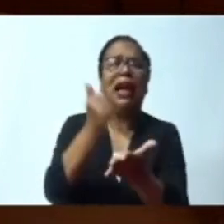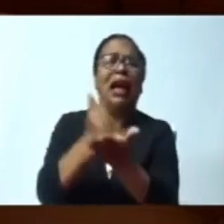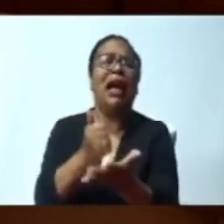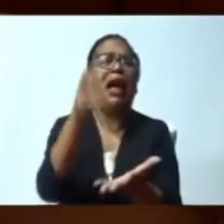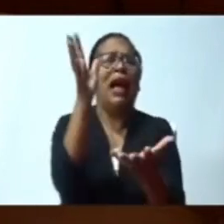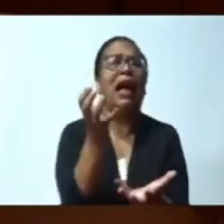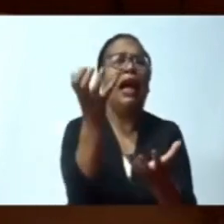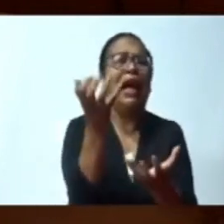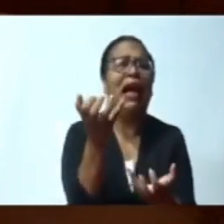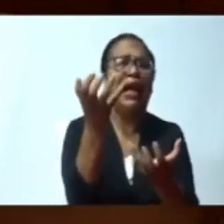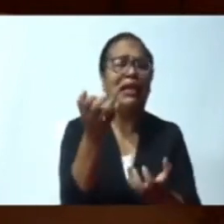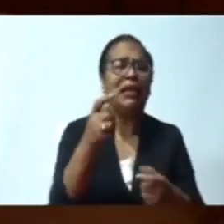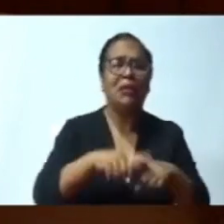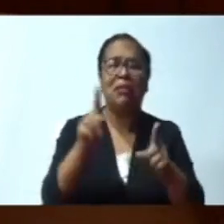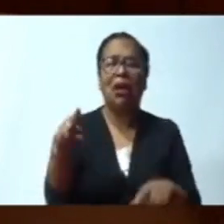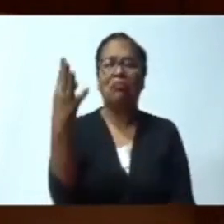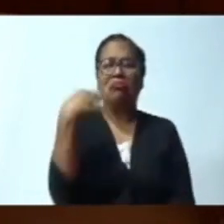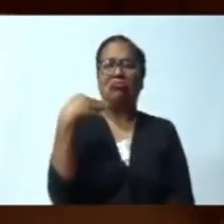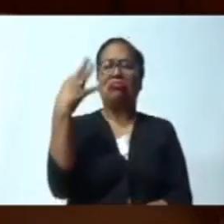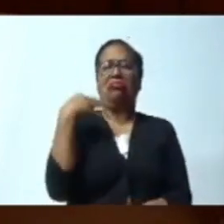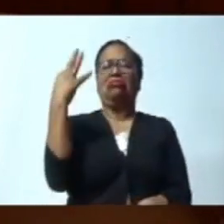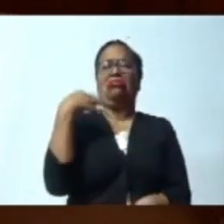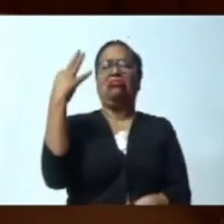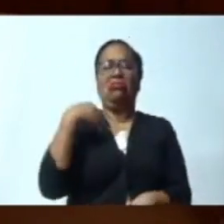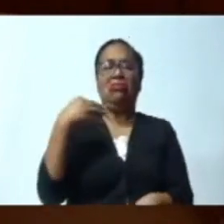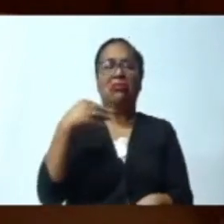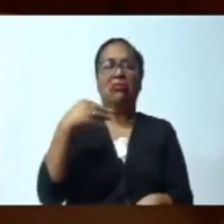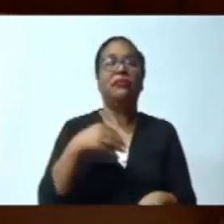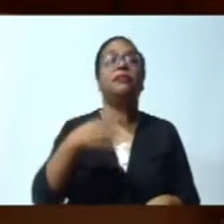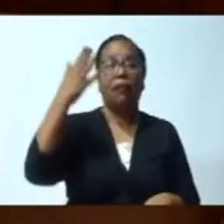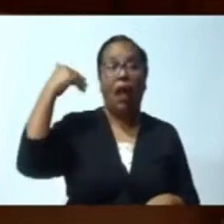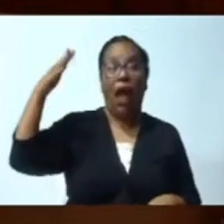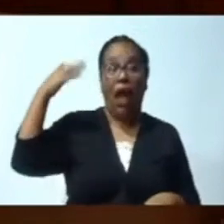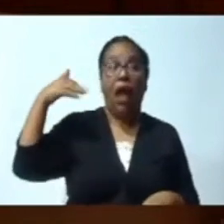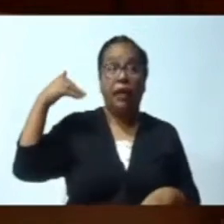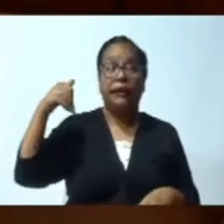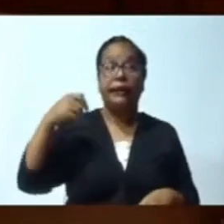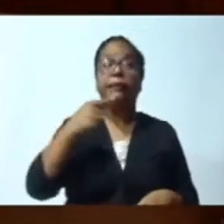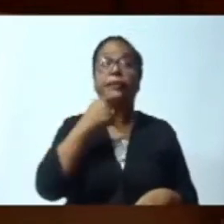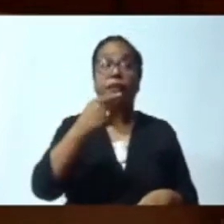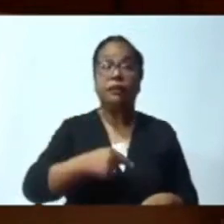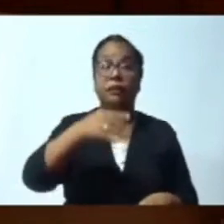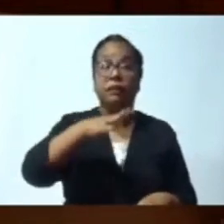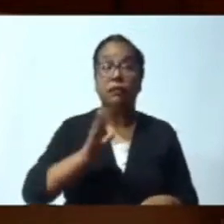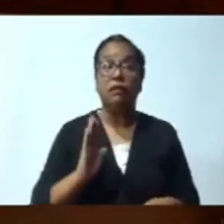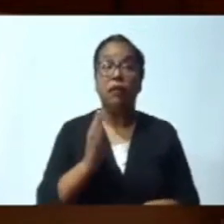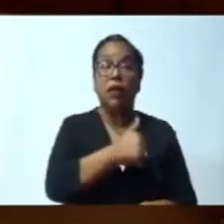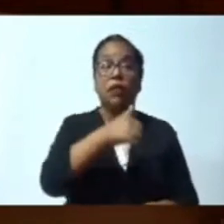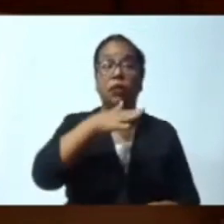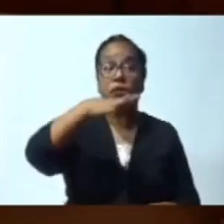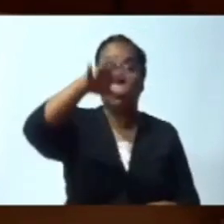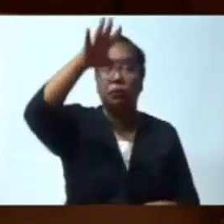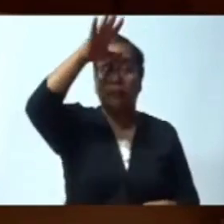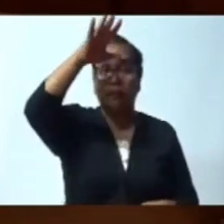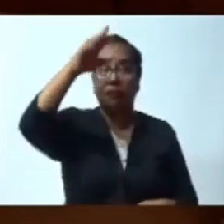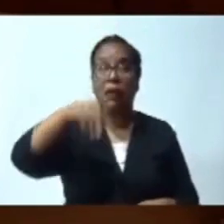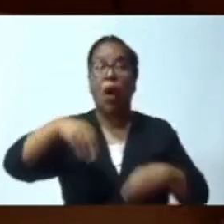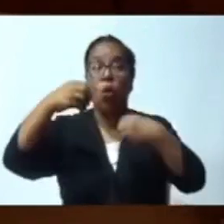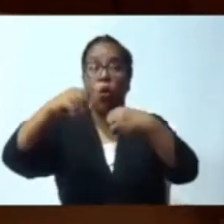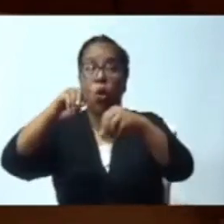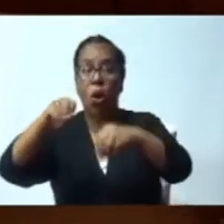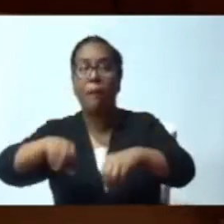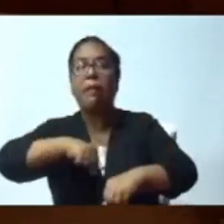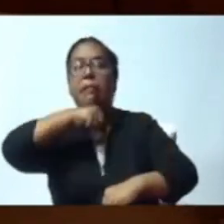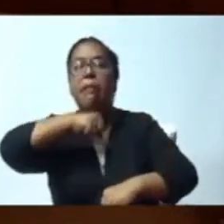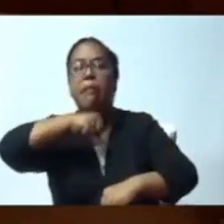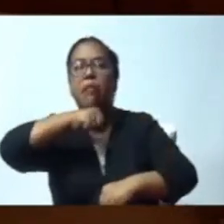nos engañaron, le dijeron a nuestros padres que compraran bloc y varilla e hicieran una zanja. Ellos lo hicieron y aún